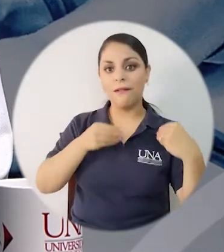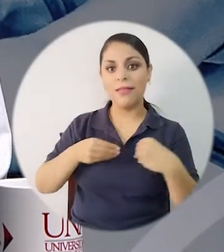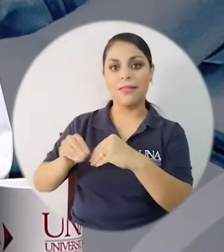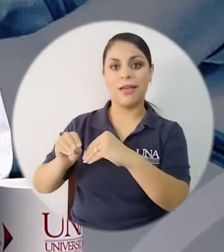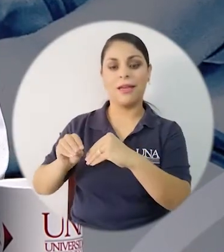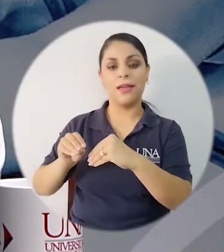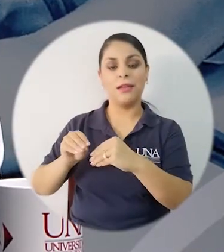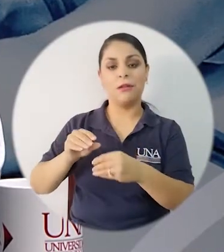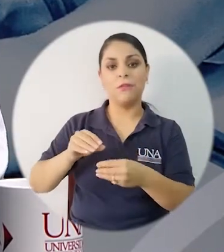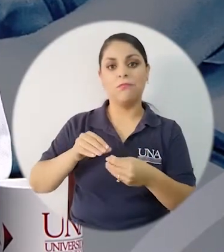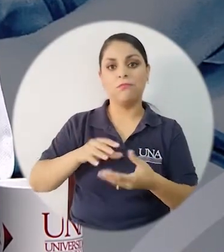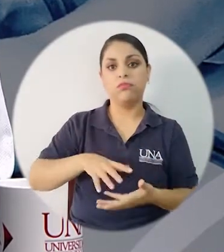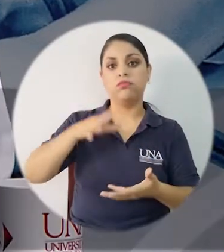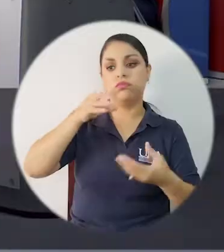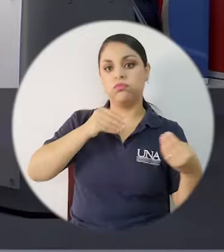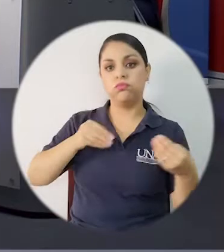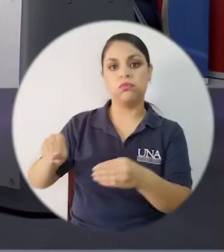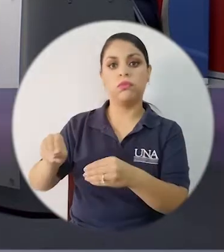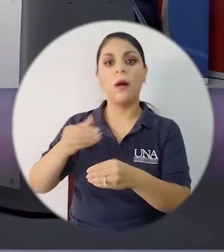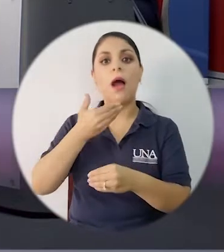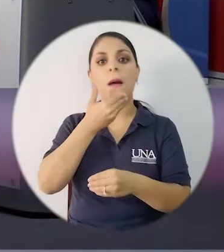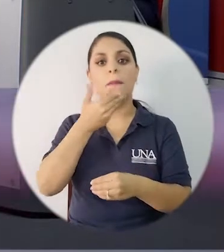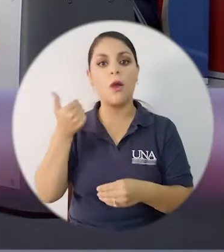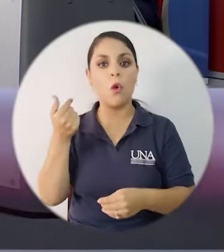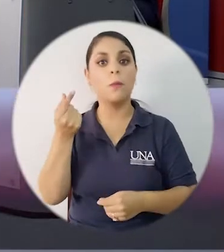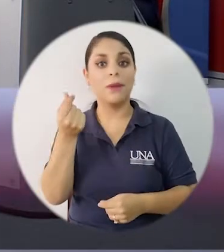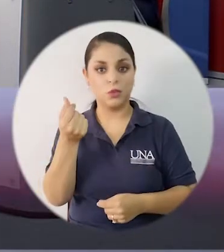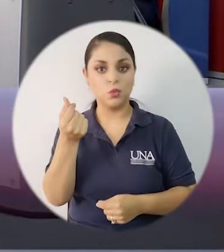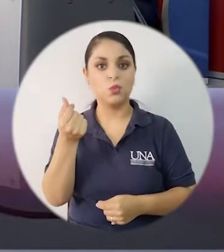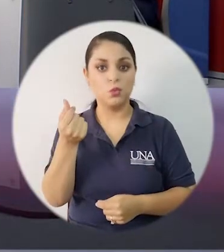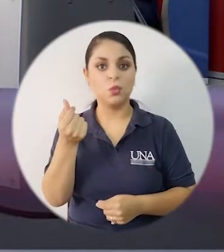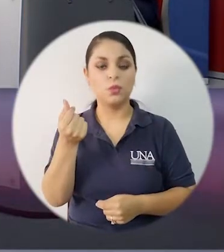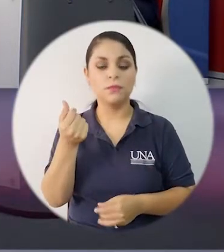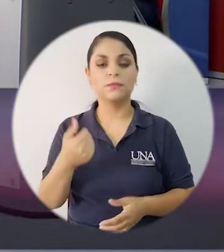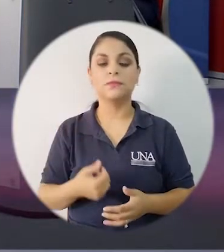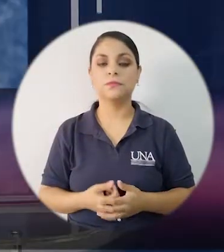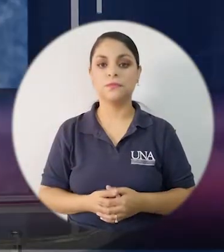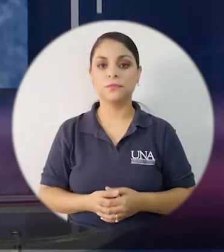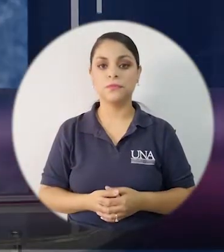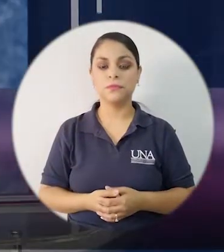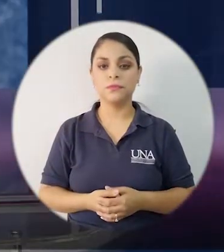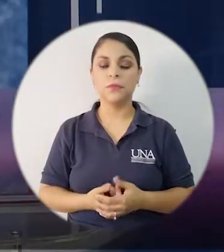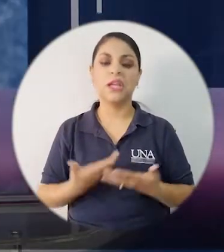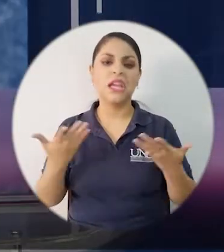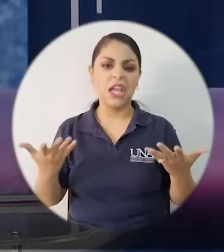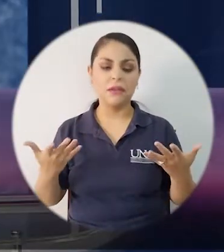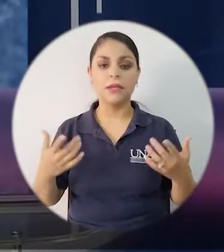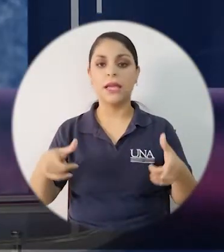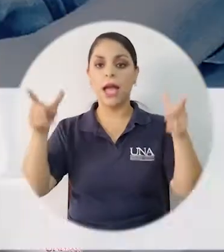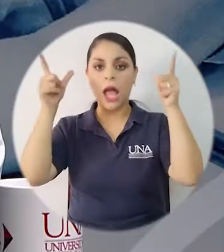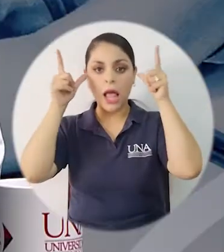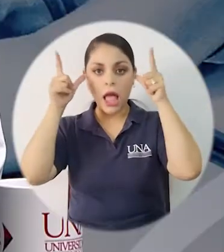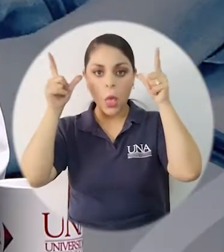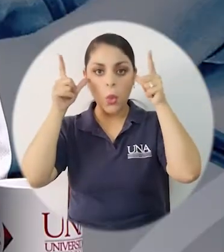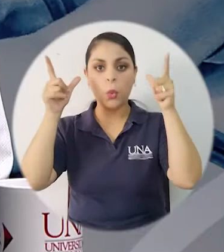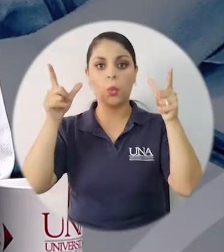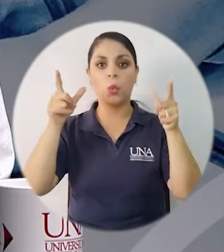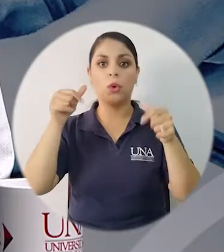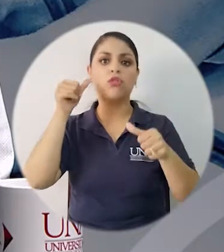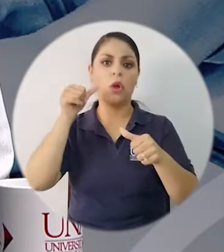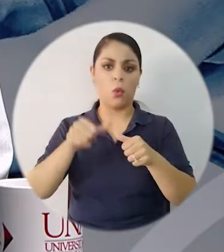su producto de diferente manera, a un mejor precio, generando De ahí aquí bueno, desde ganado,